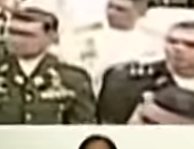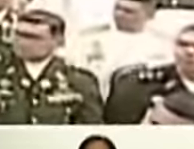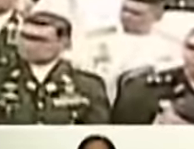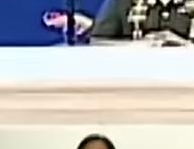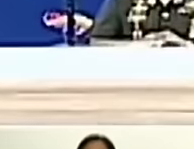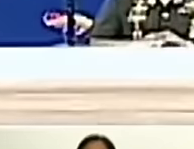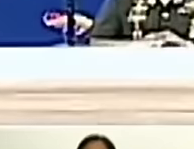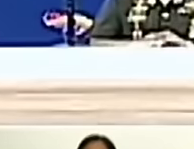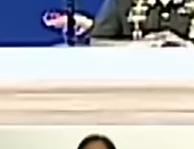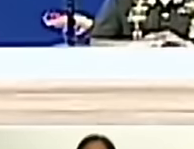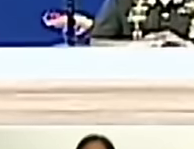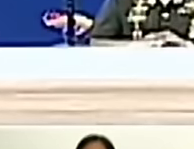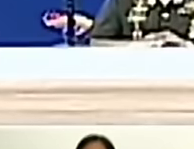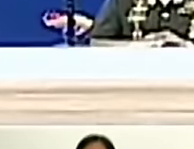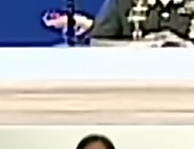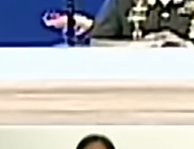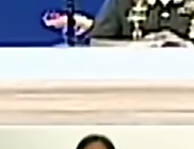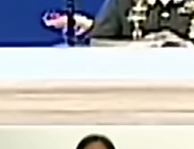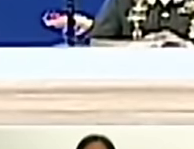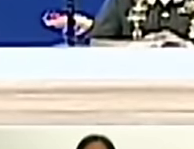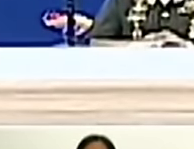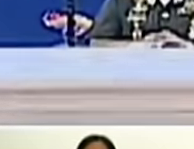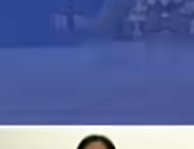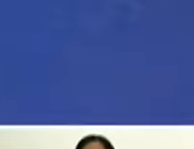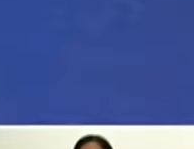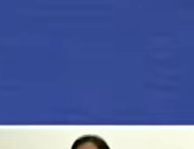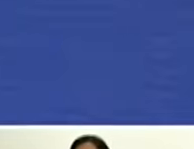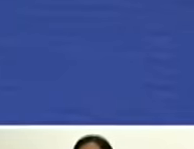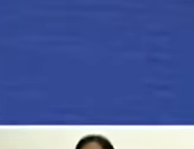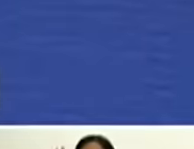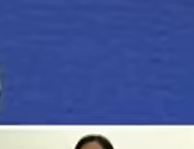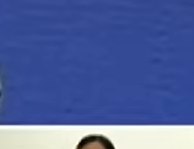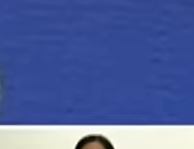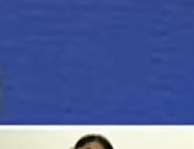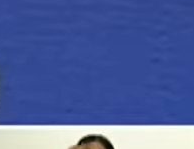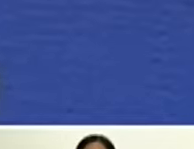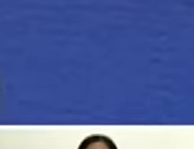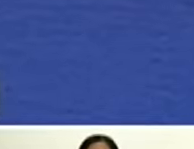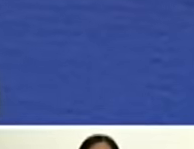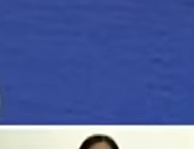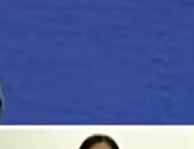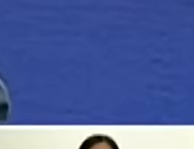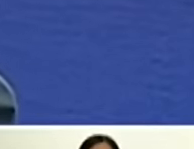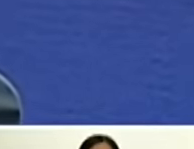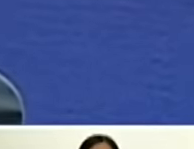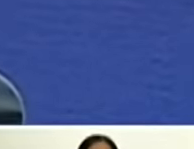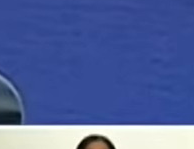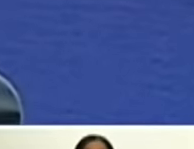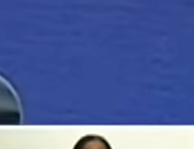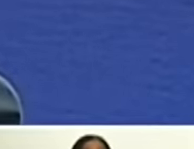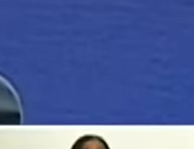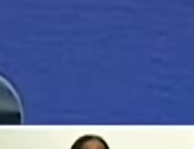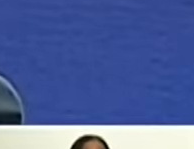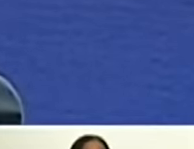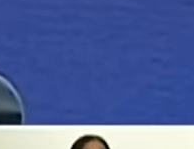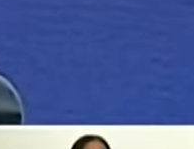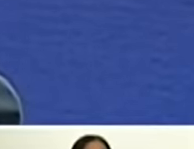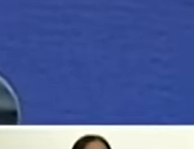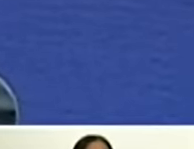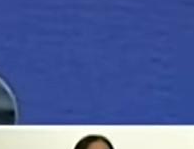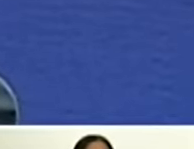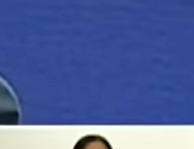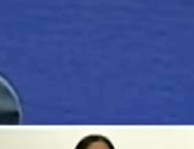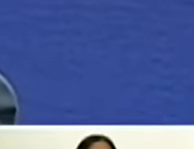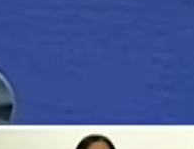oscurantistas, para tratar de confundir al pueblo de Venezuela. Y por debajo,